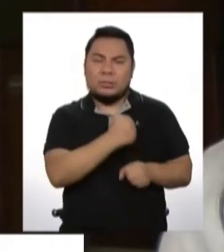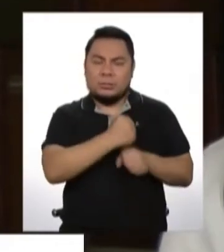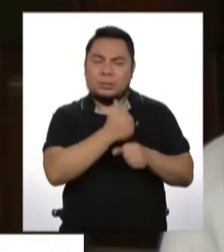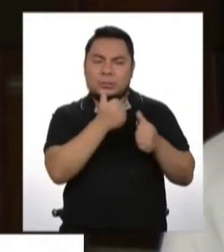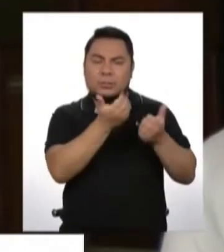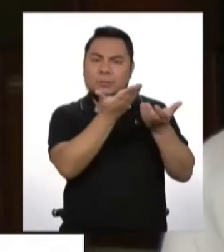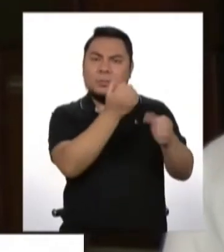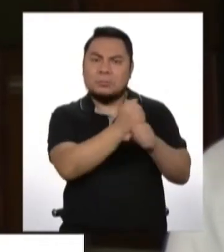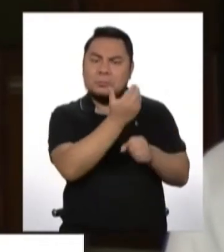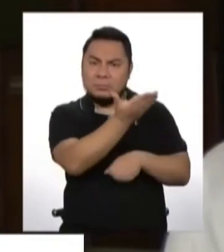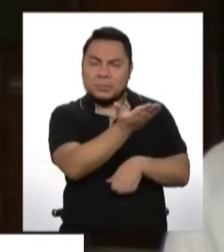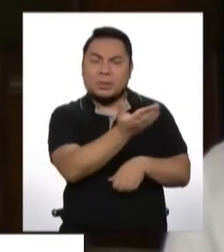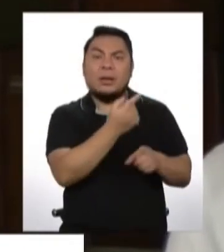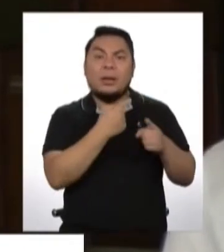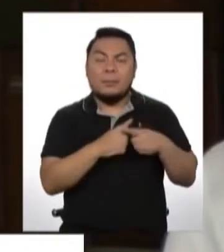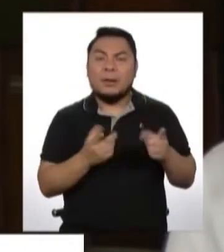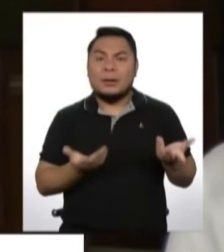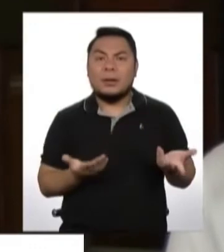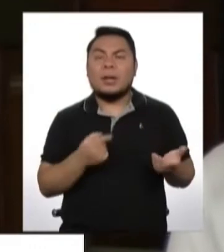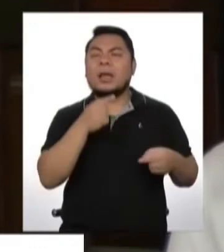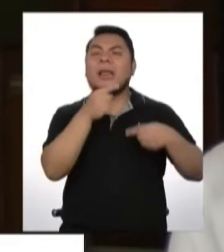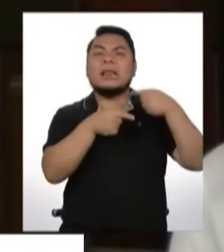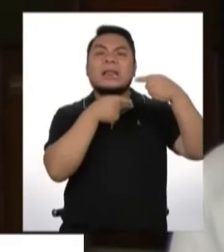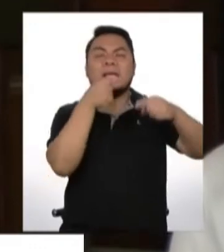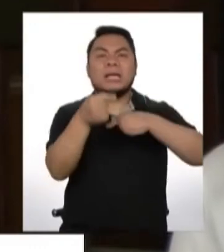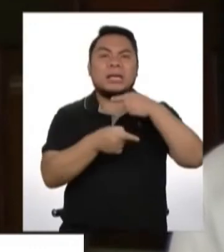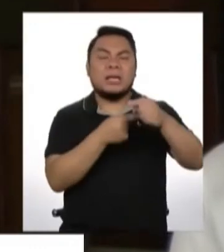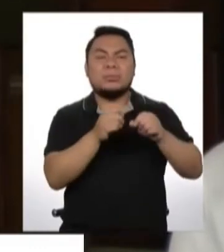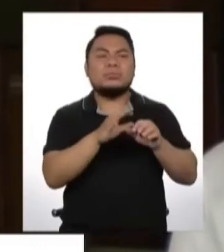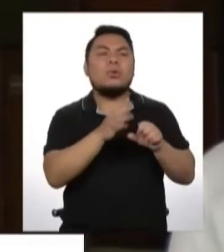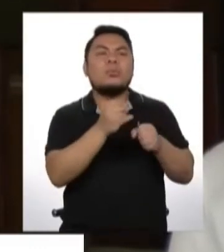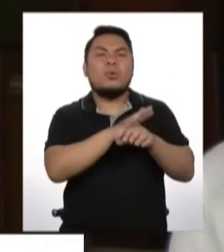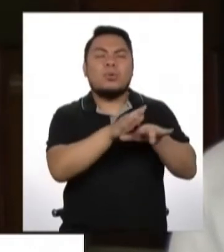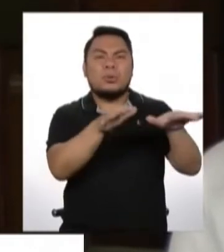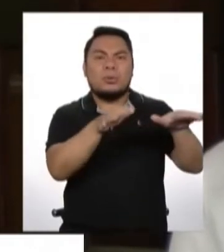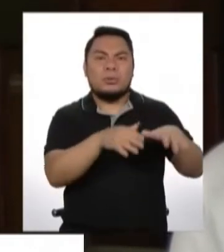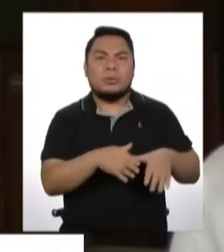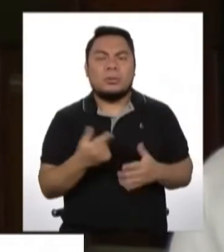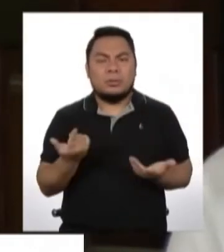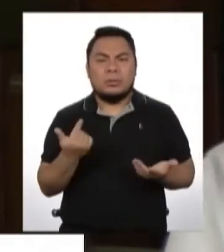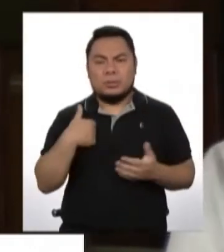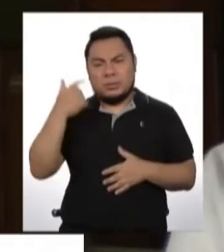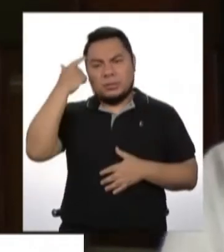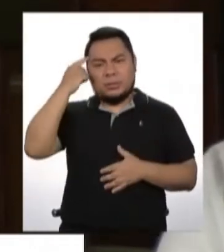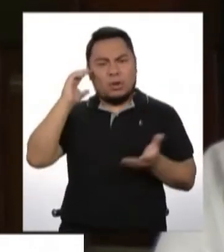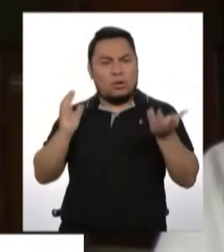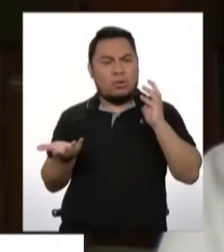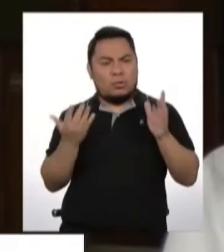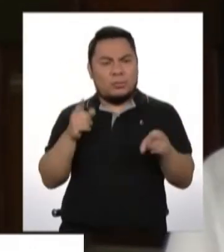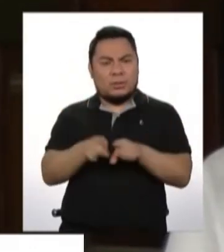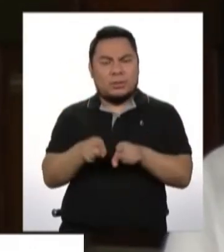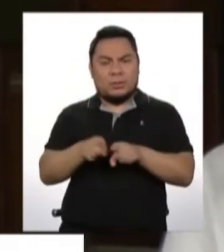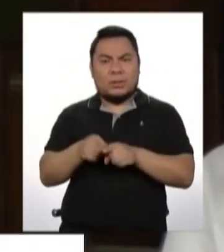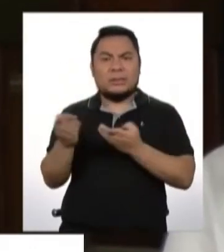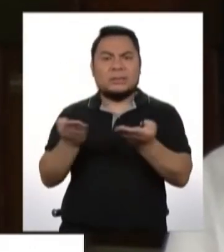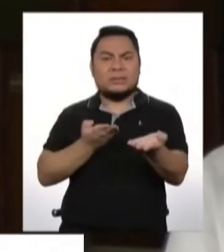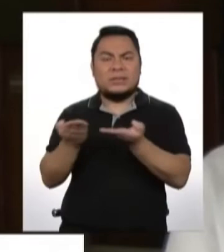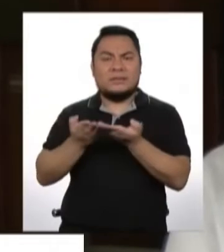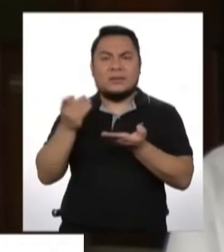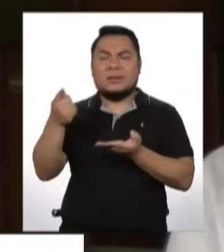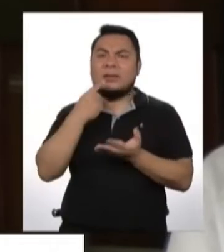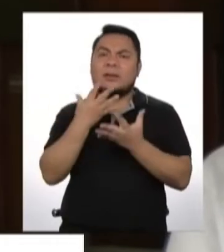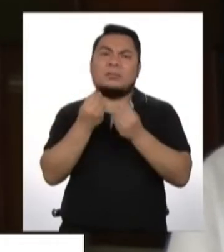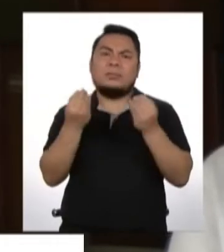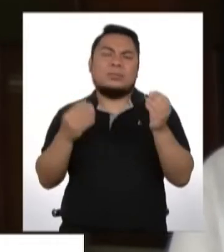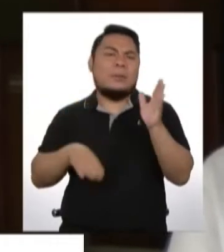extraordinario trabajo, comparado día a día en su evolución, también nos podríamos comparar con servicios de salud